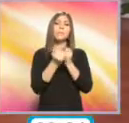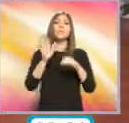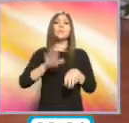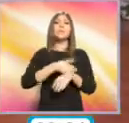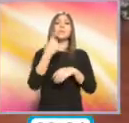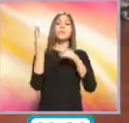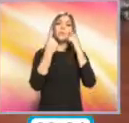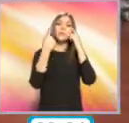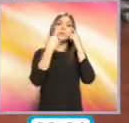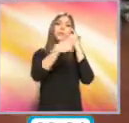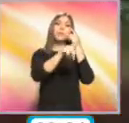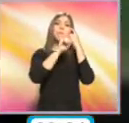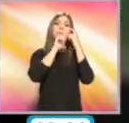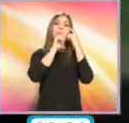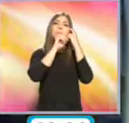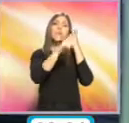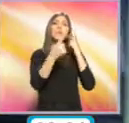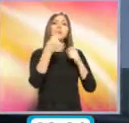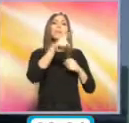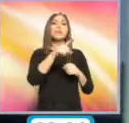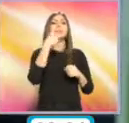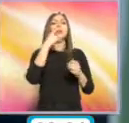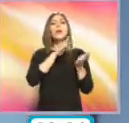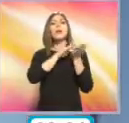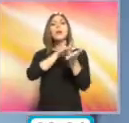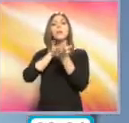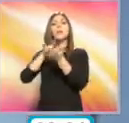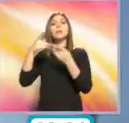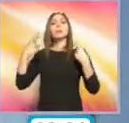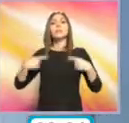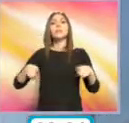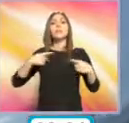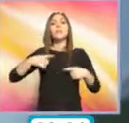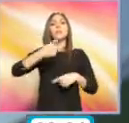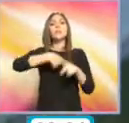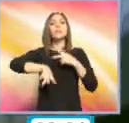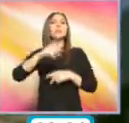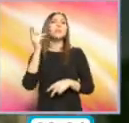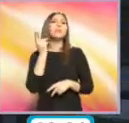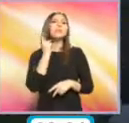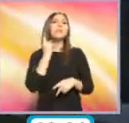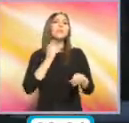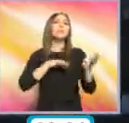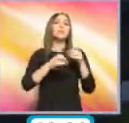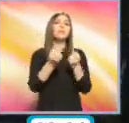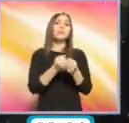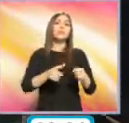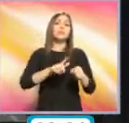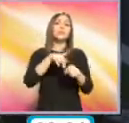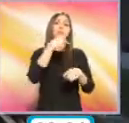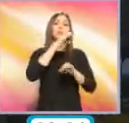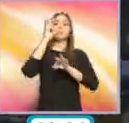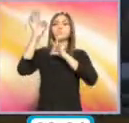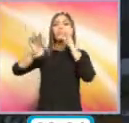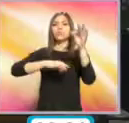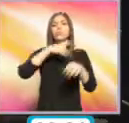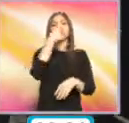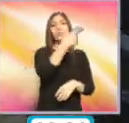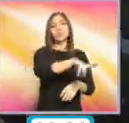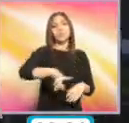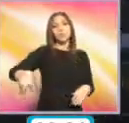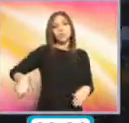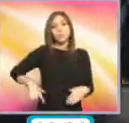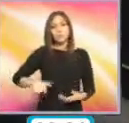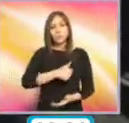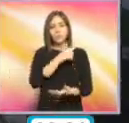forma parte de la misma política social que se promueve desde el gobierno de la ciudad. Sí. Y las tarifas son